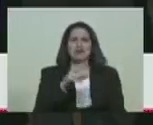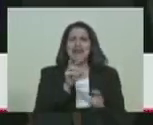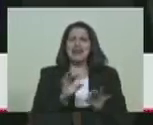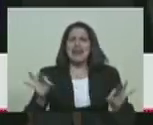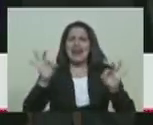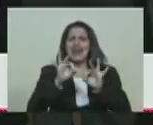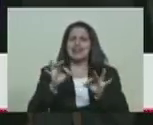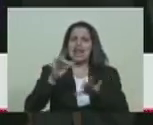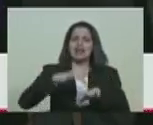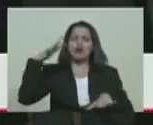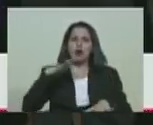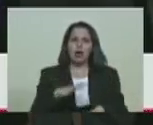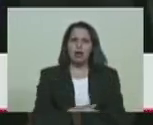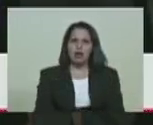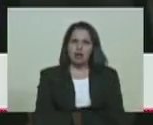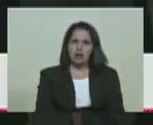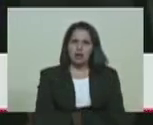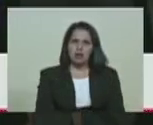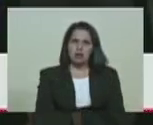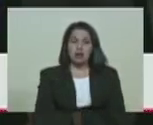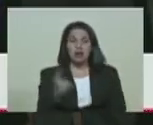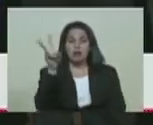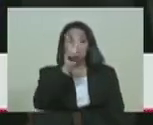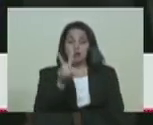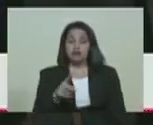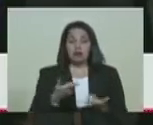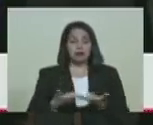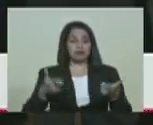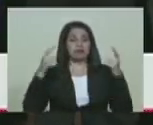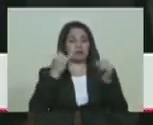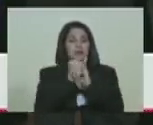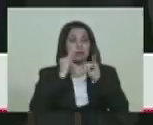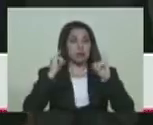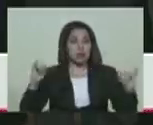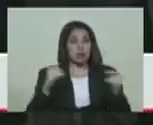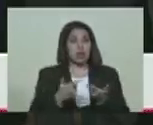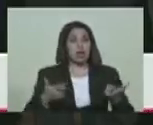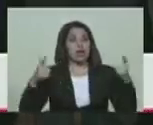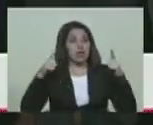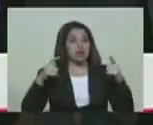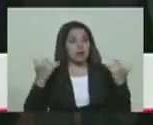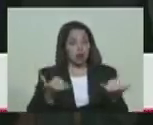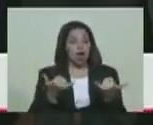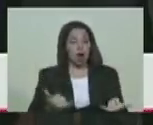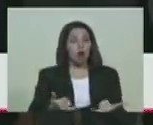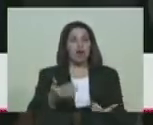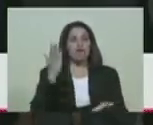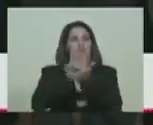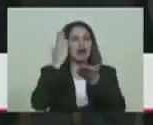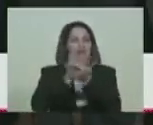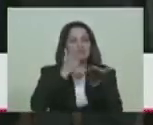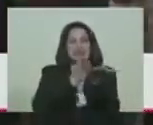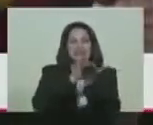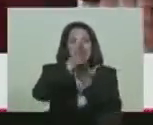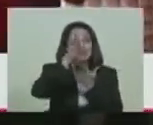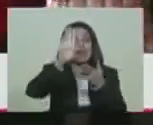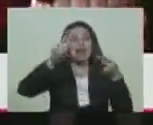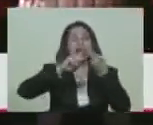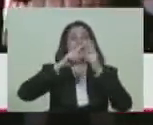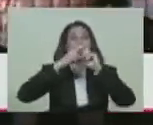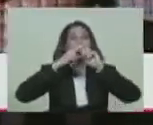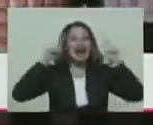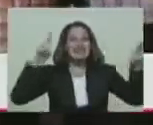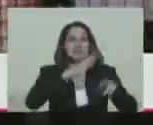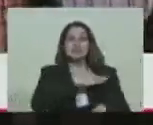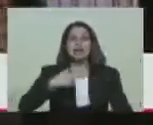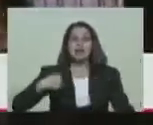nadie. Venezuela va a ser un país soberano, independiente, libre, por ahora y para siempre. Y en paz, paz.